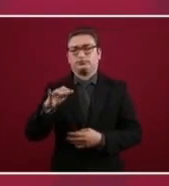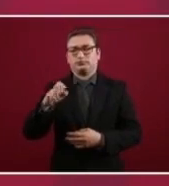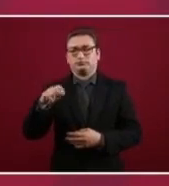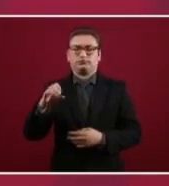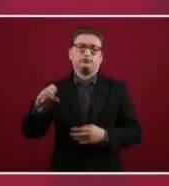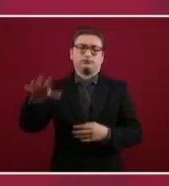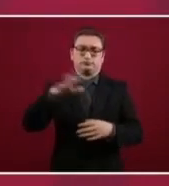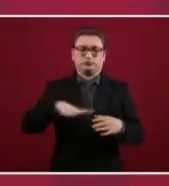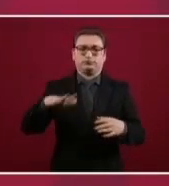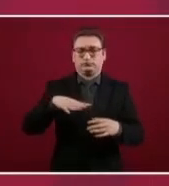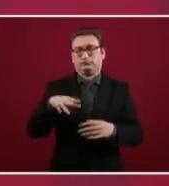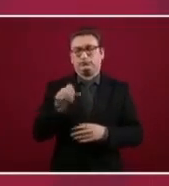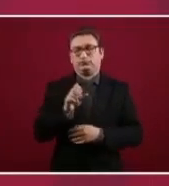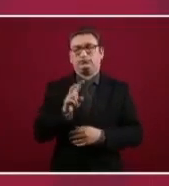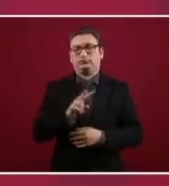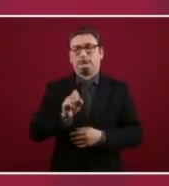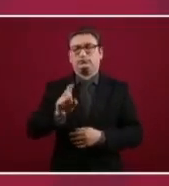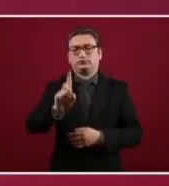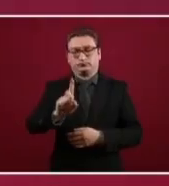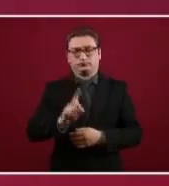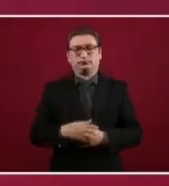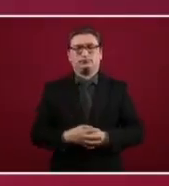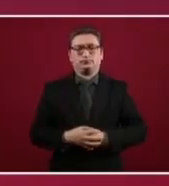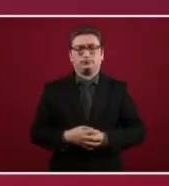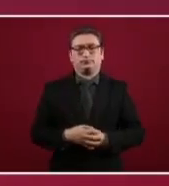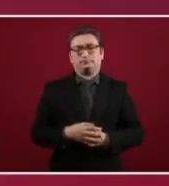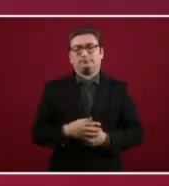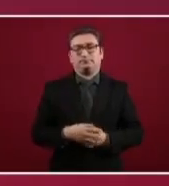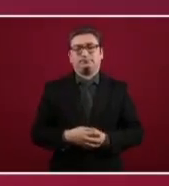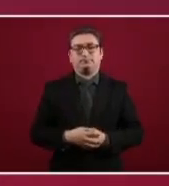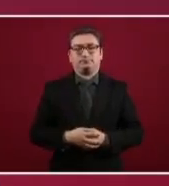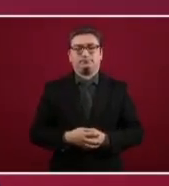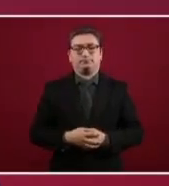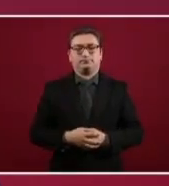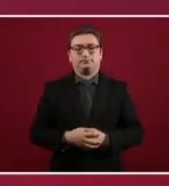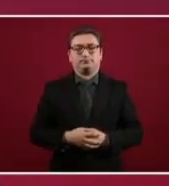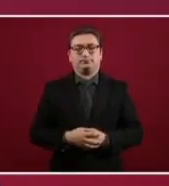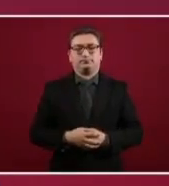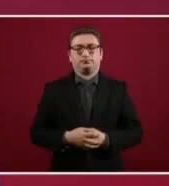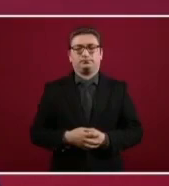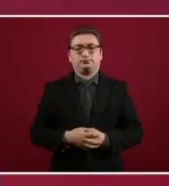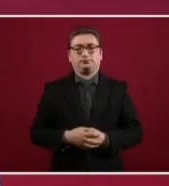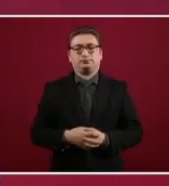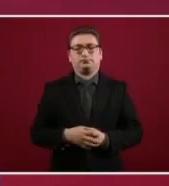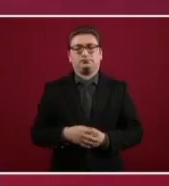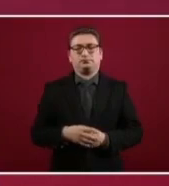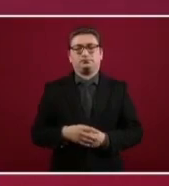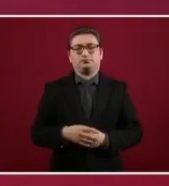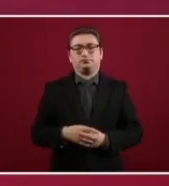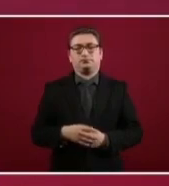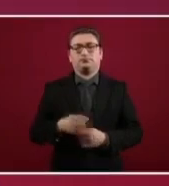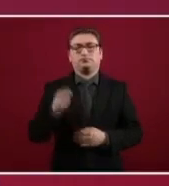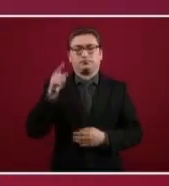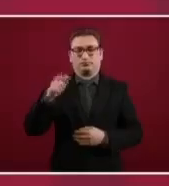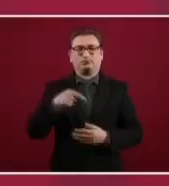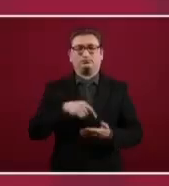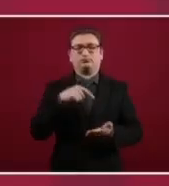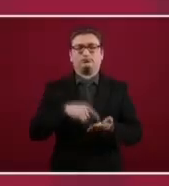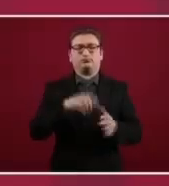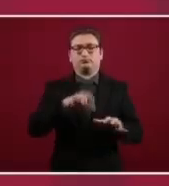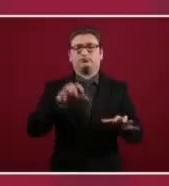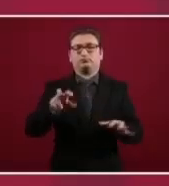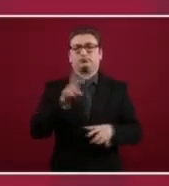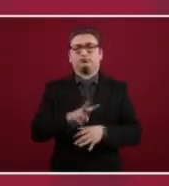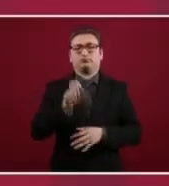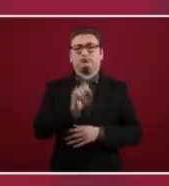este fin de semana solo van a ser cuatro actos viernes